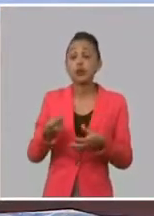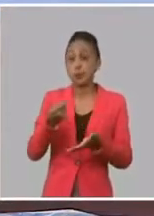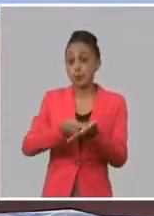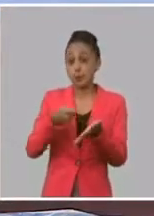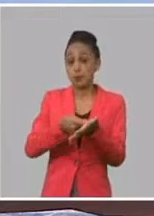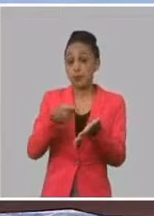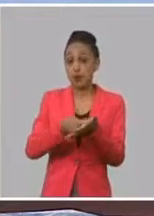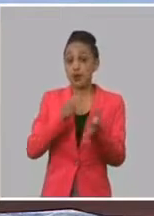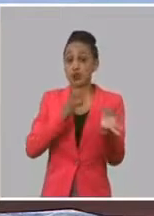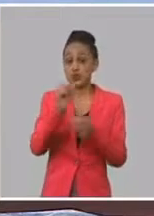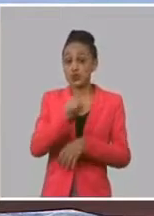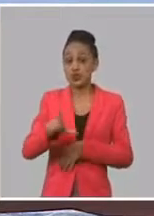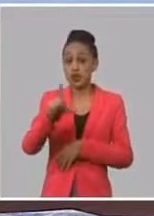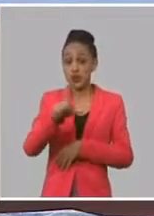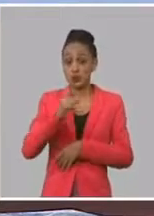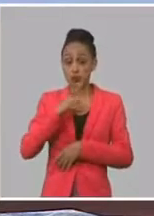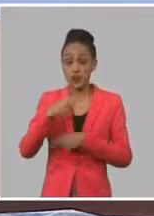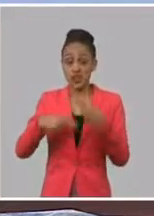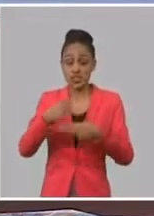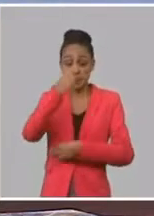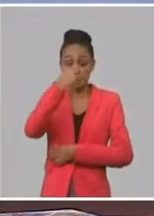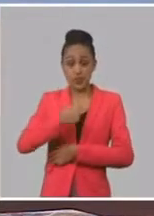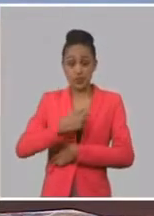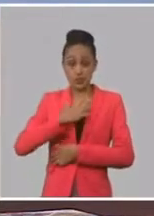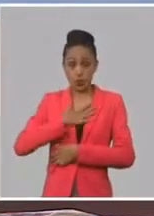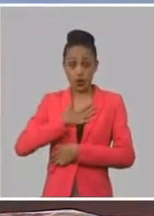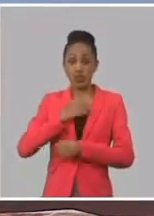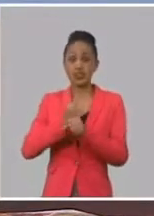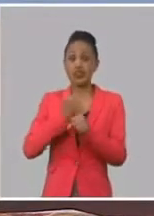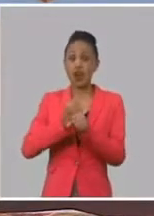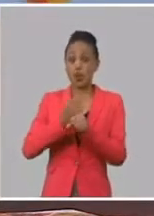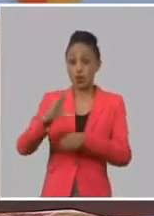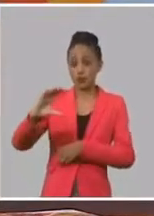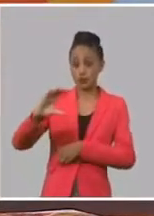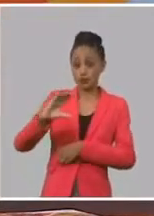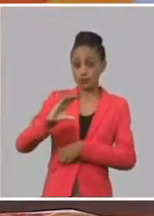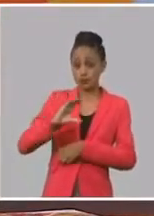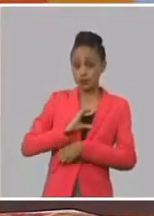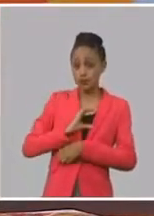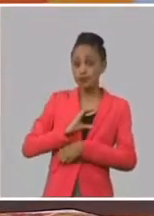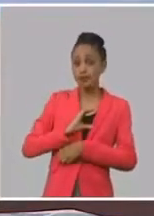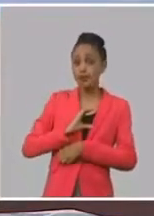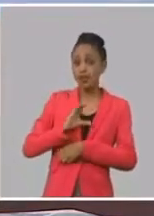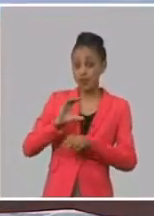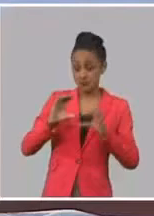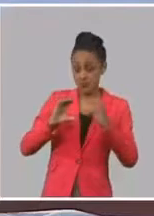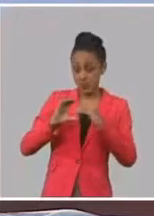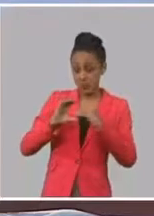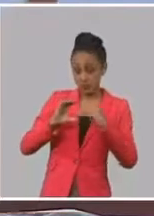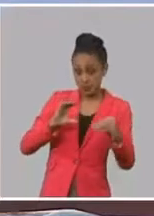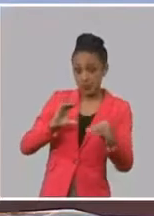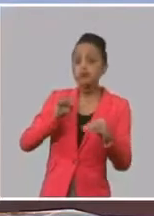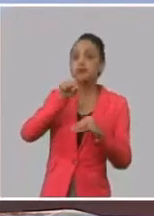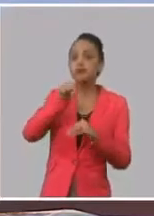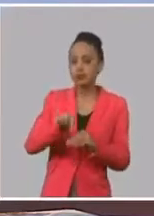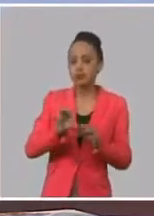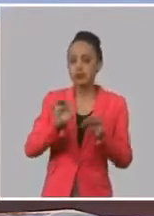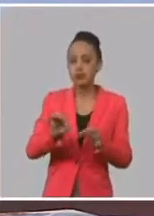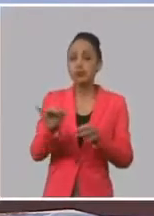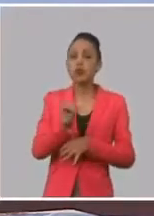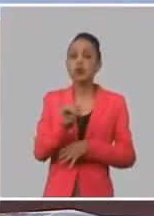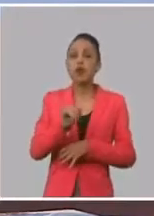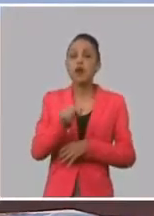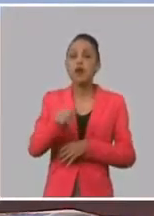que realizan las personas en este caso los trabajadores asalariados que para es con ese mismo fin que también nutre el